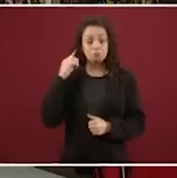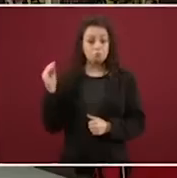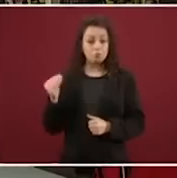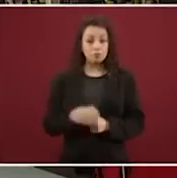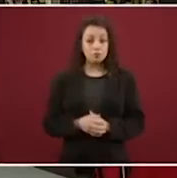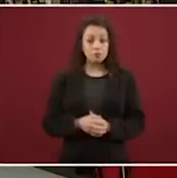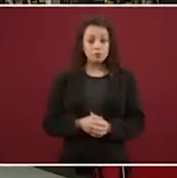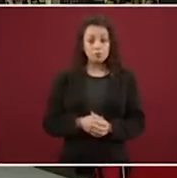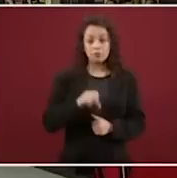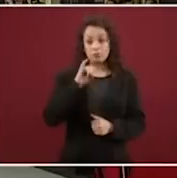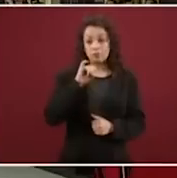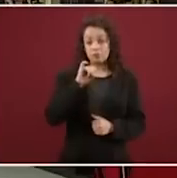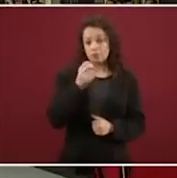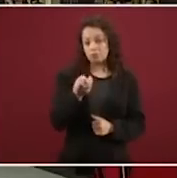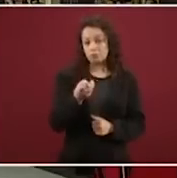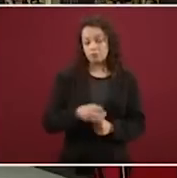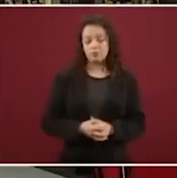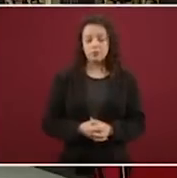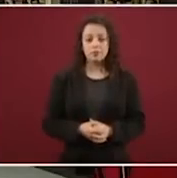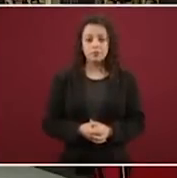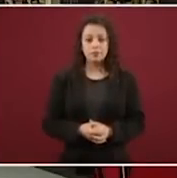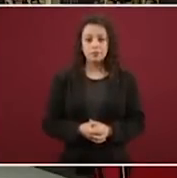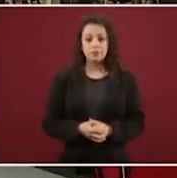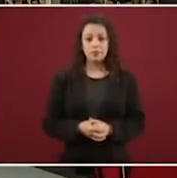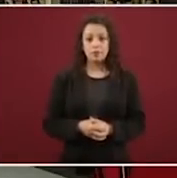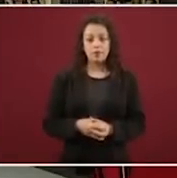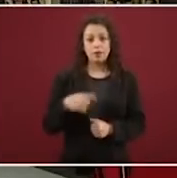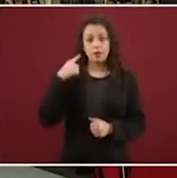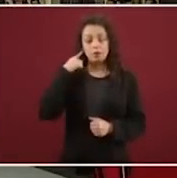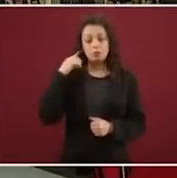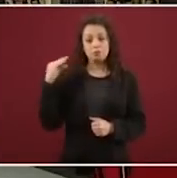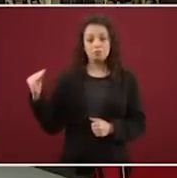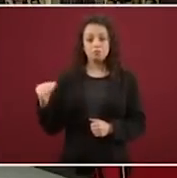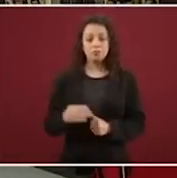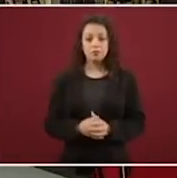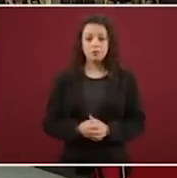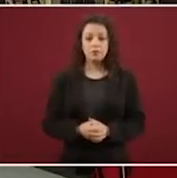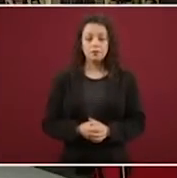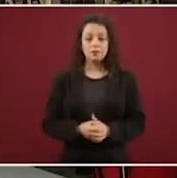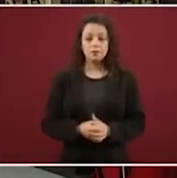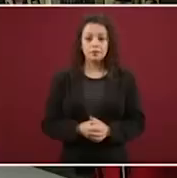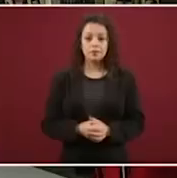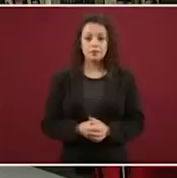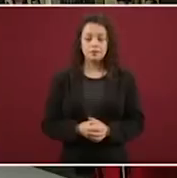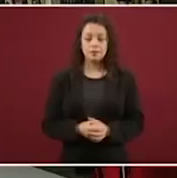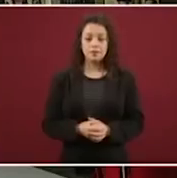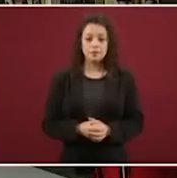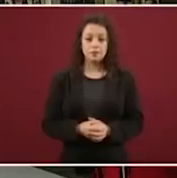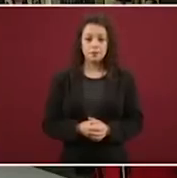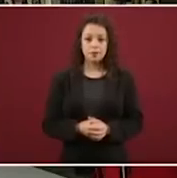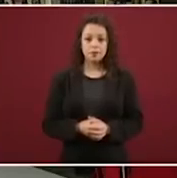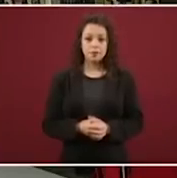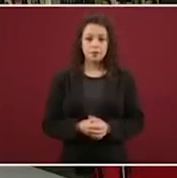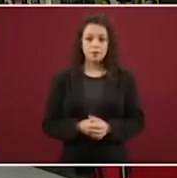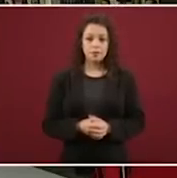a eso me refiero. ¿Y los consejos técnicos? Porque este año habían dicho que era para la convivencia familiar,